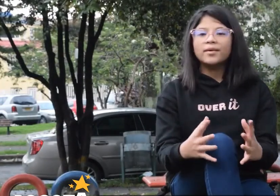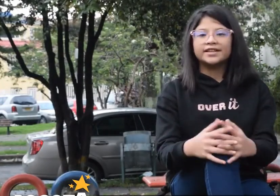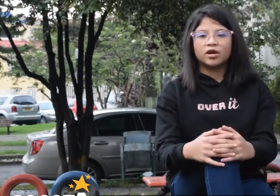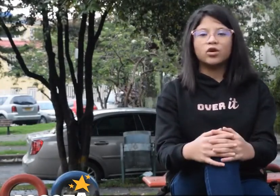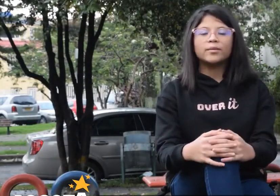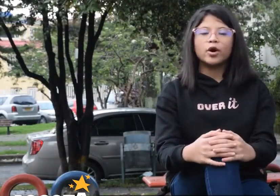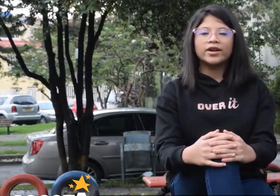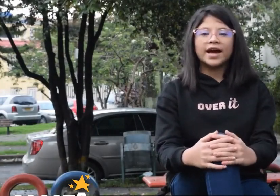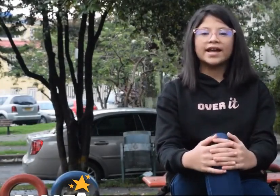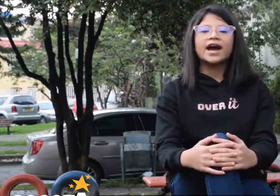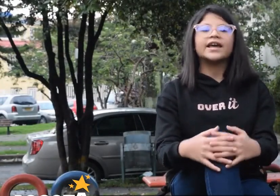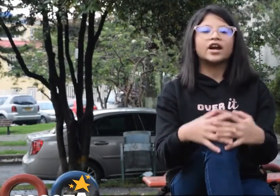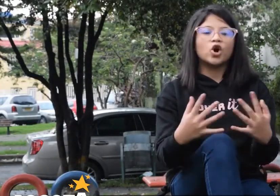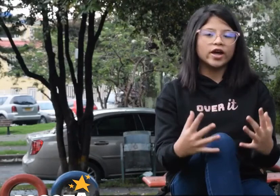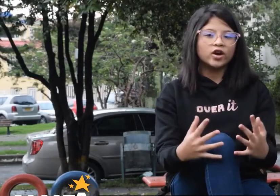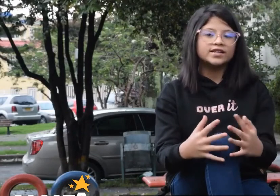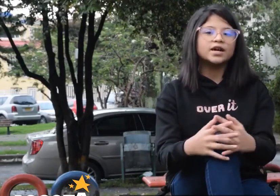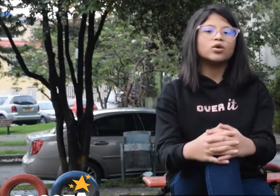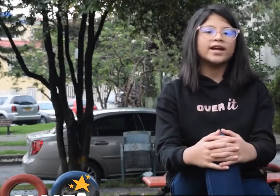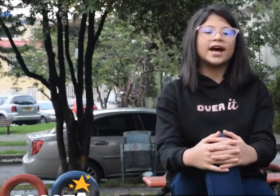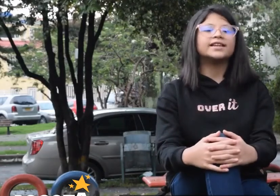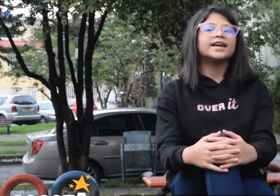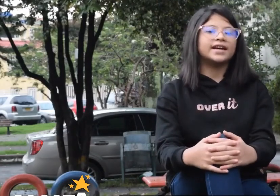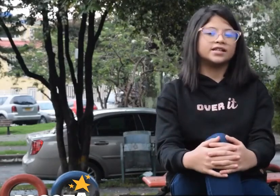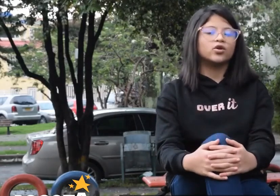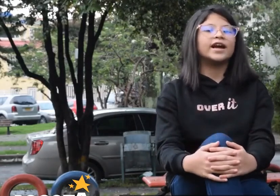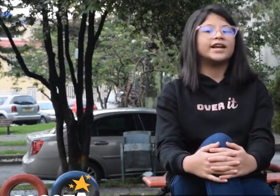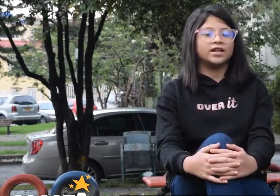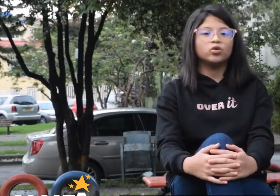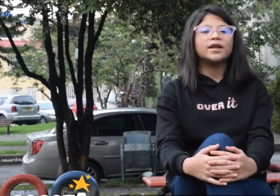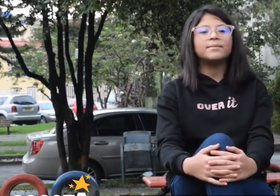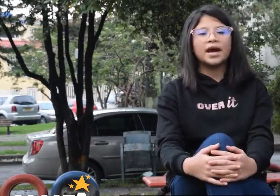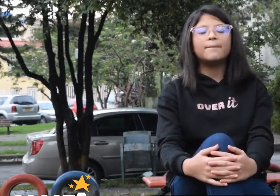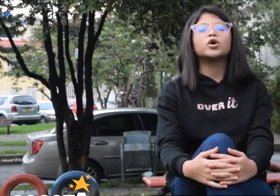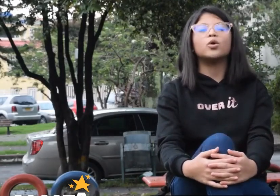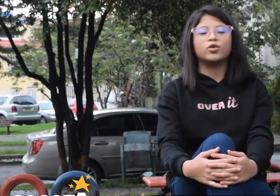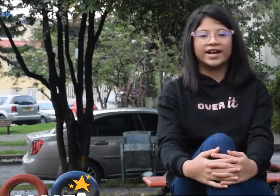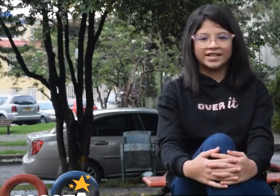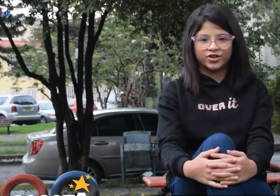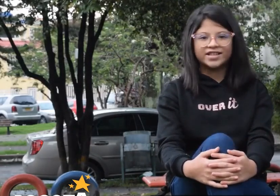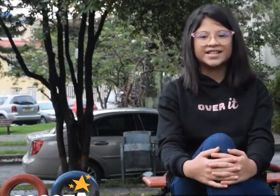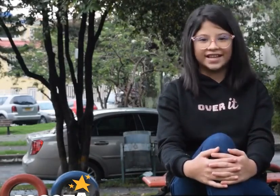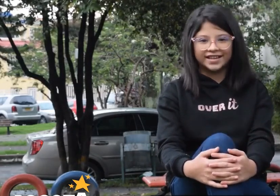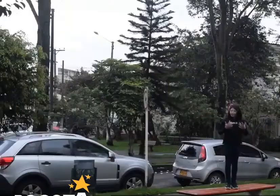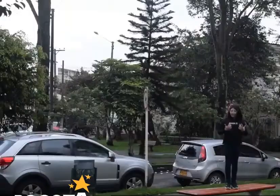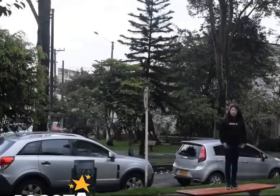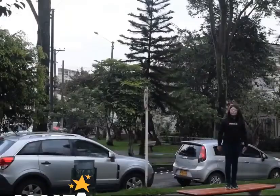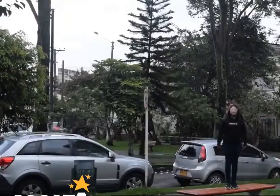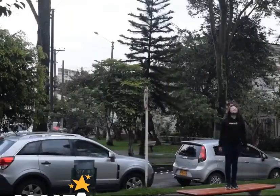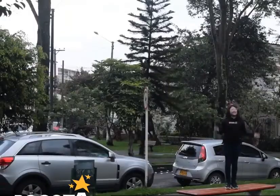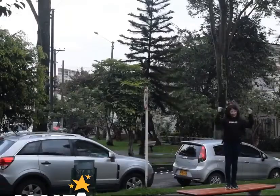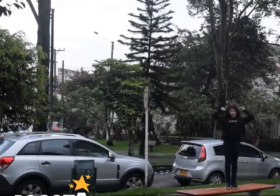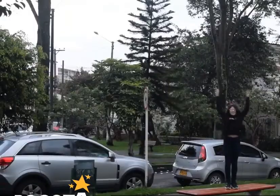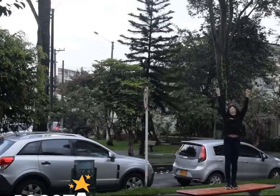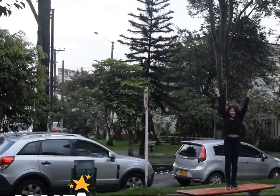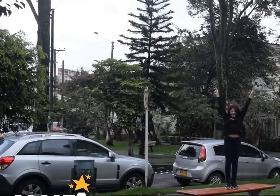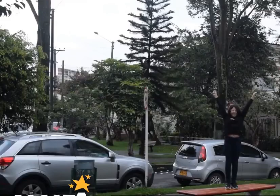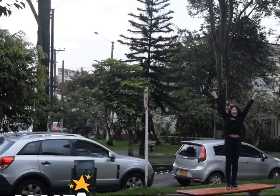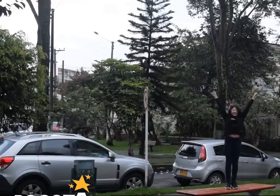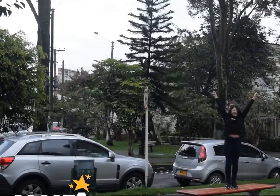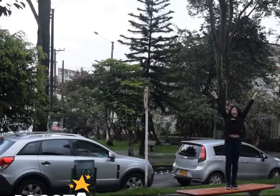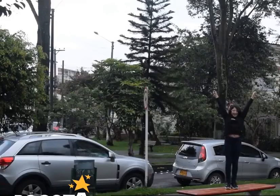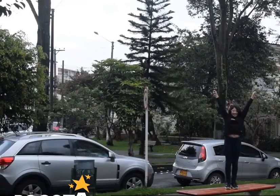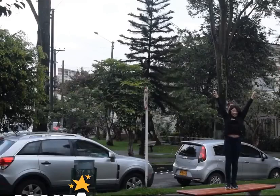número de matrícula inmobiliaria y el código de seguridad e ingreso que el IDU te envía por comunicación estricta. Porque juntos